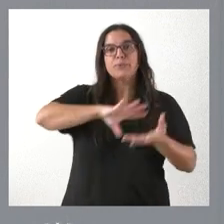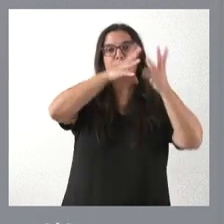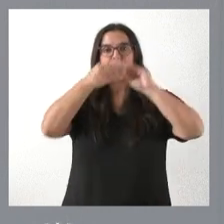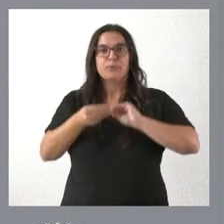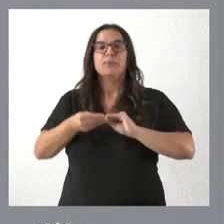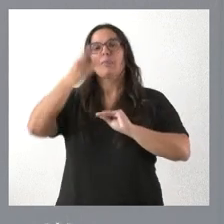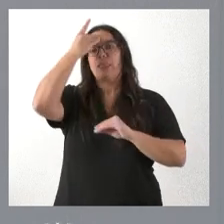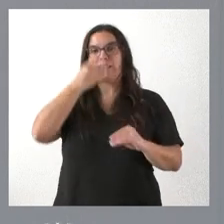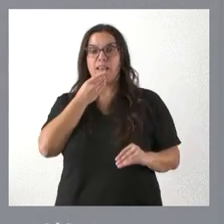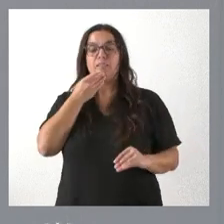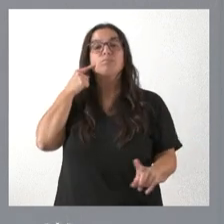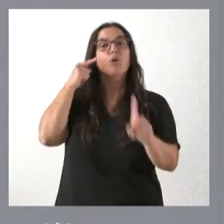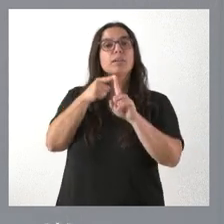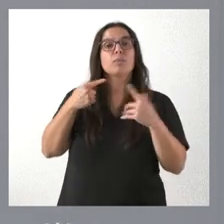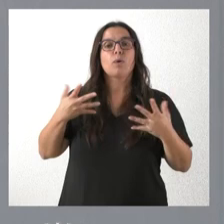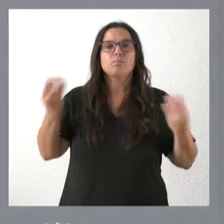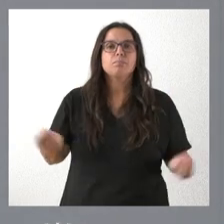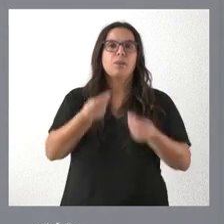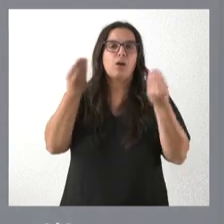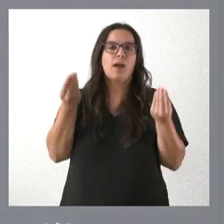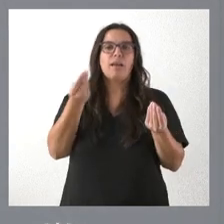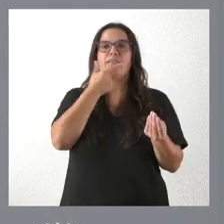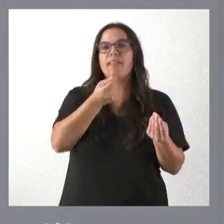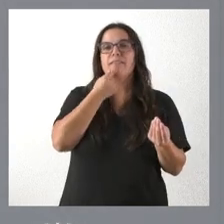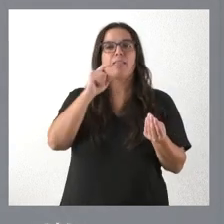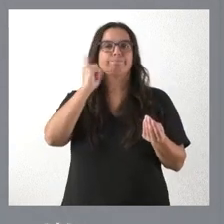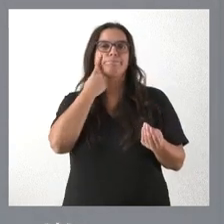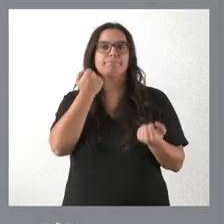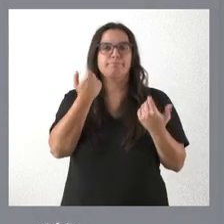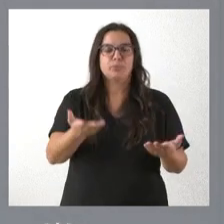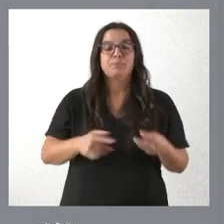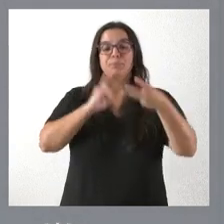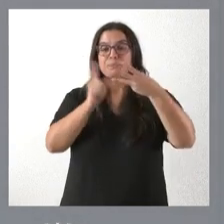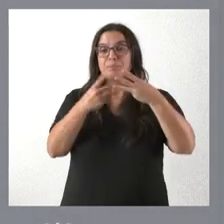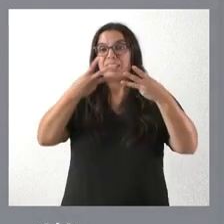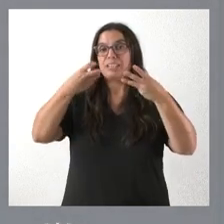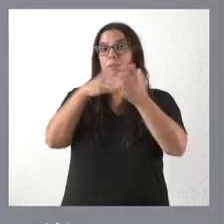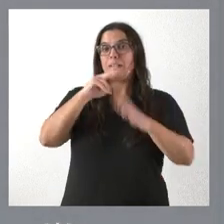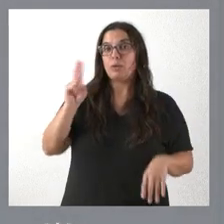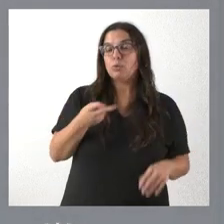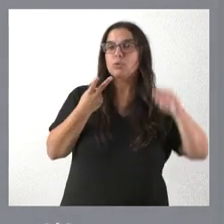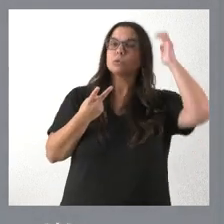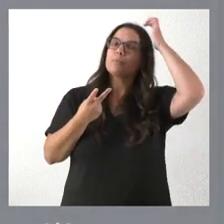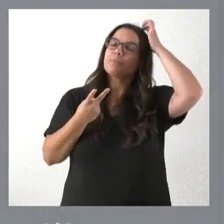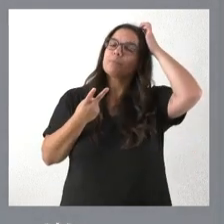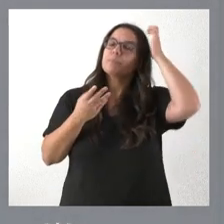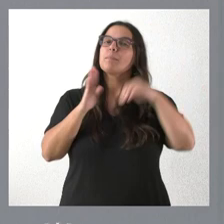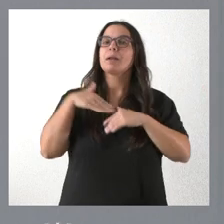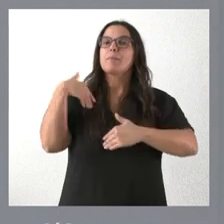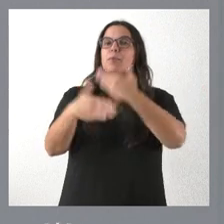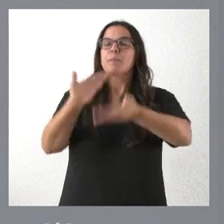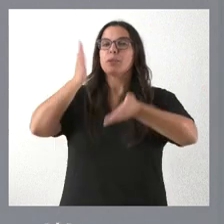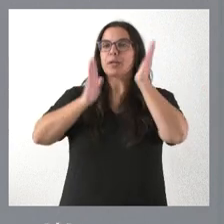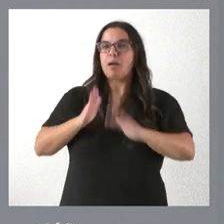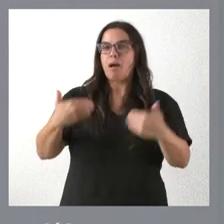todo ello con el objetivo de mejorar y facilitar el diagnóstico Y por último 300.000 euros para procedimientos de rehabilitación